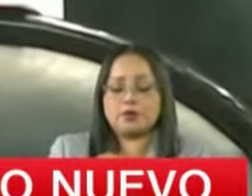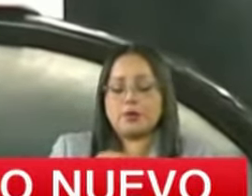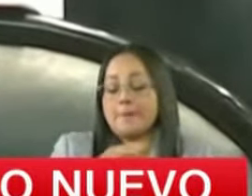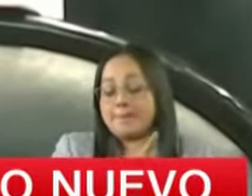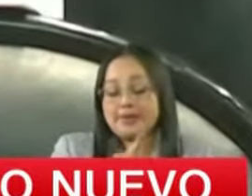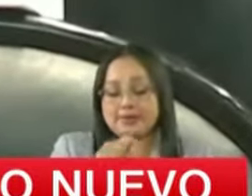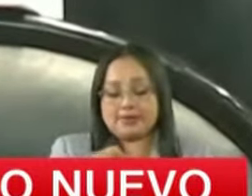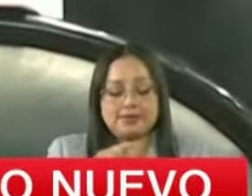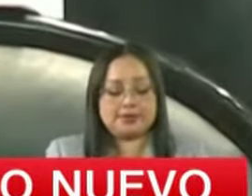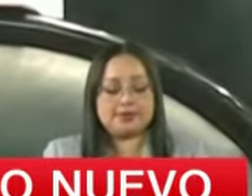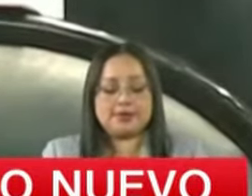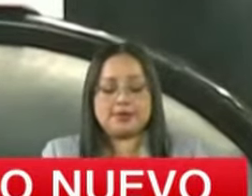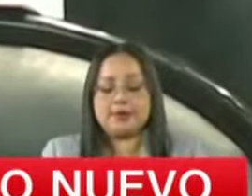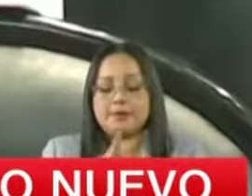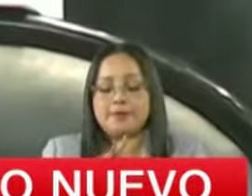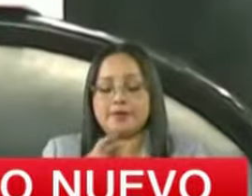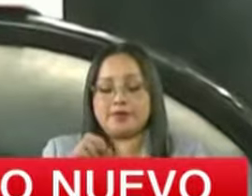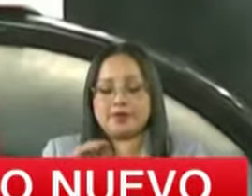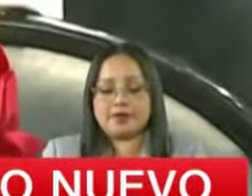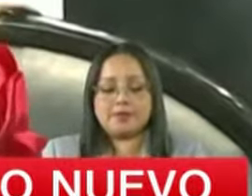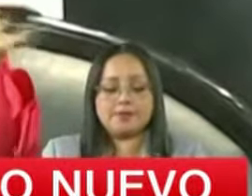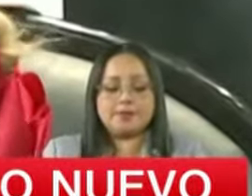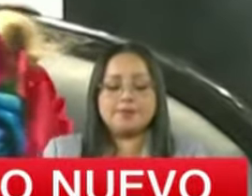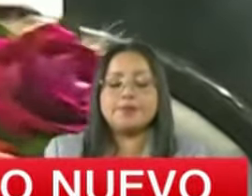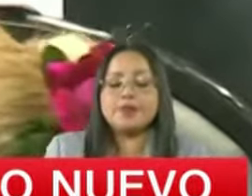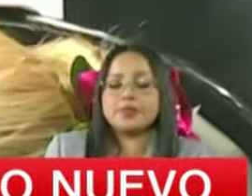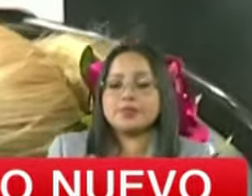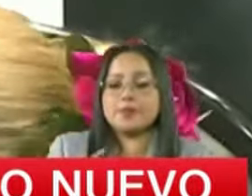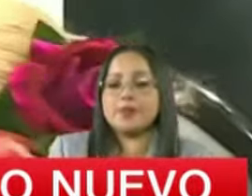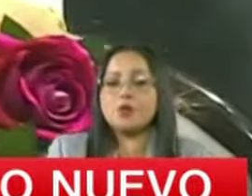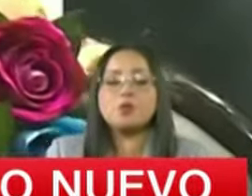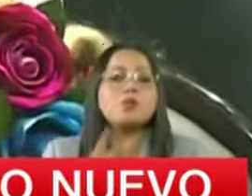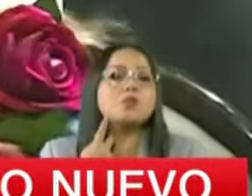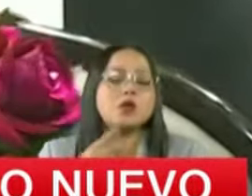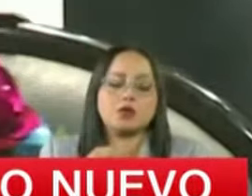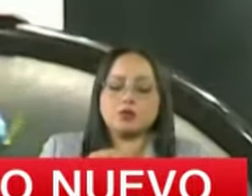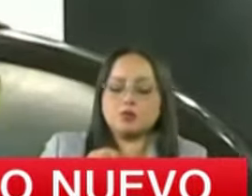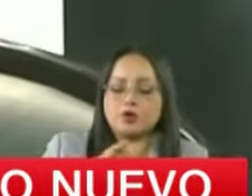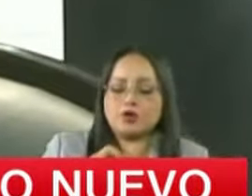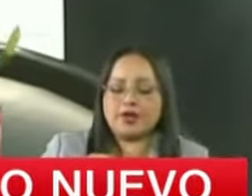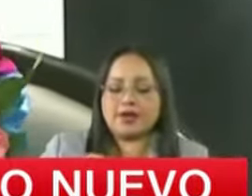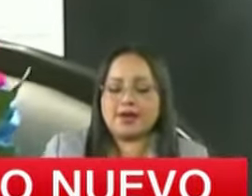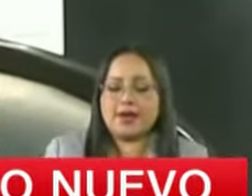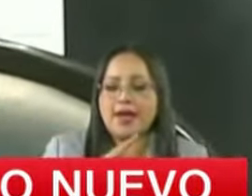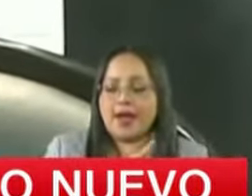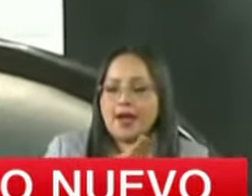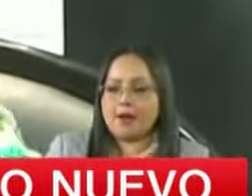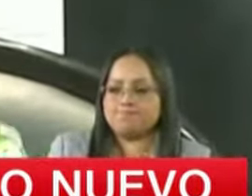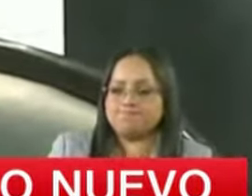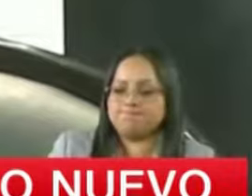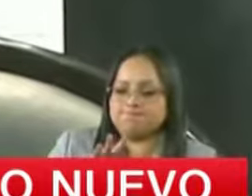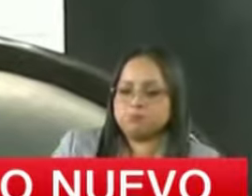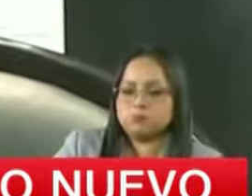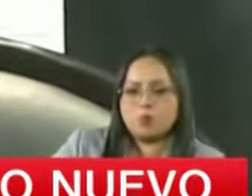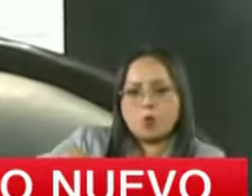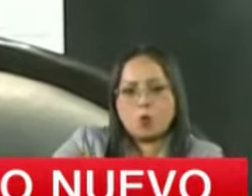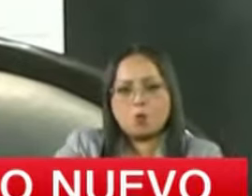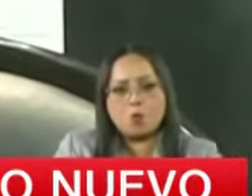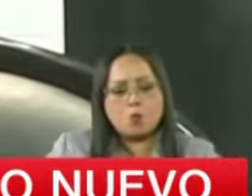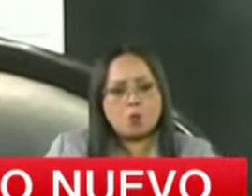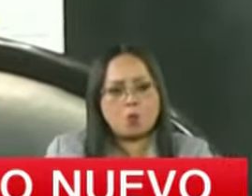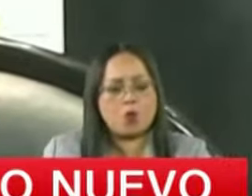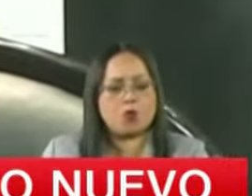del Trabajo, Verde Ecologista de México y Morena, obtuvo la mayoría de los votos en la